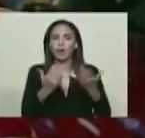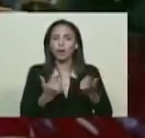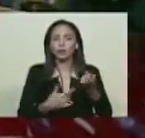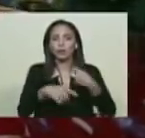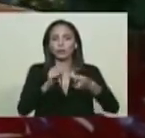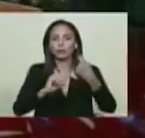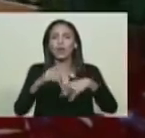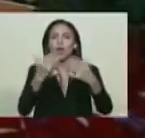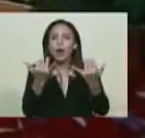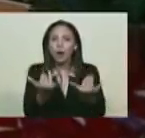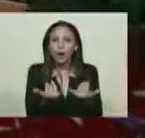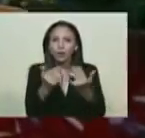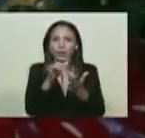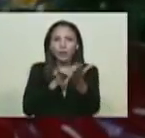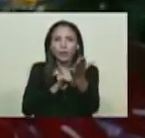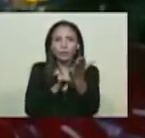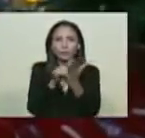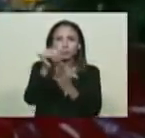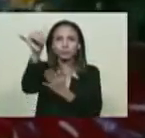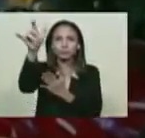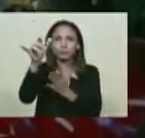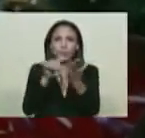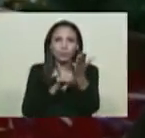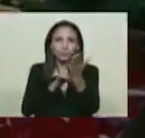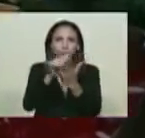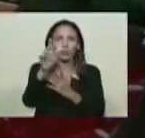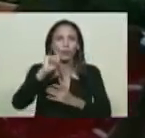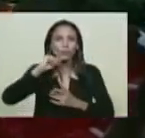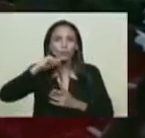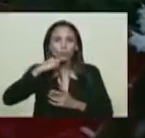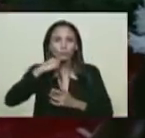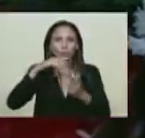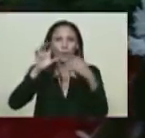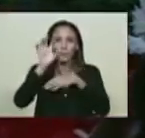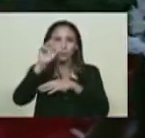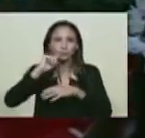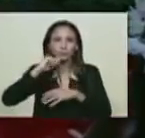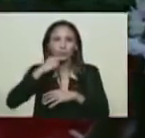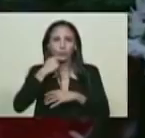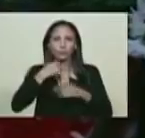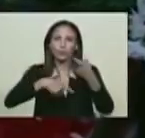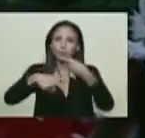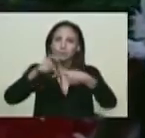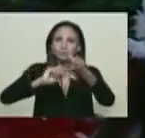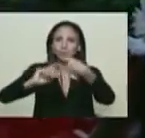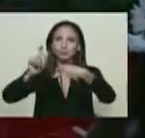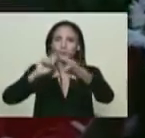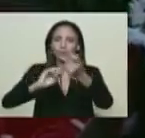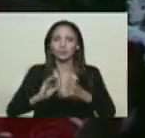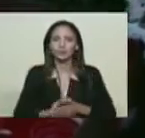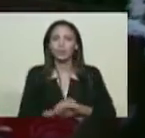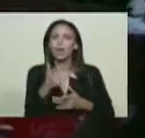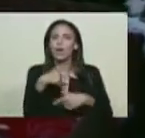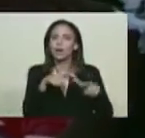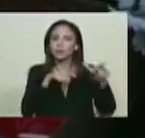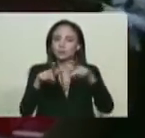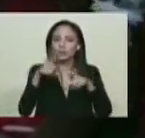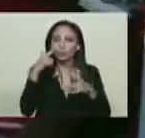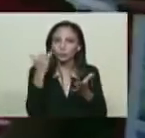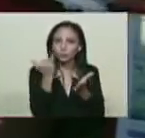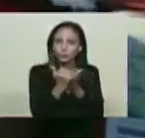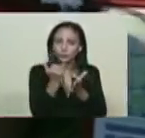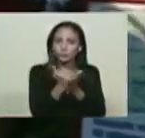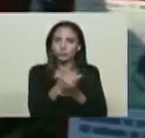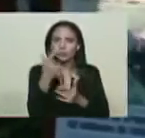una carga hacia Rusia, demuestra y de consolidarse el producto.